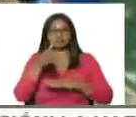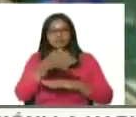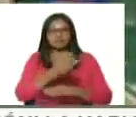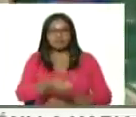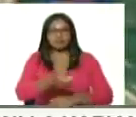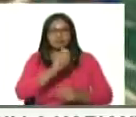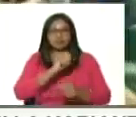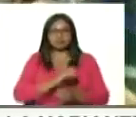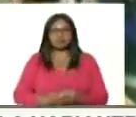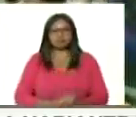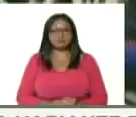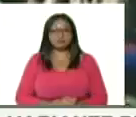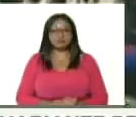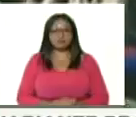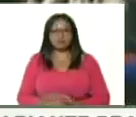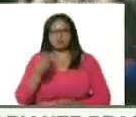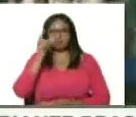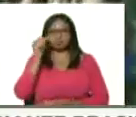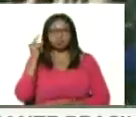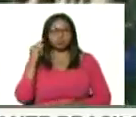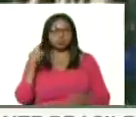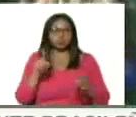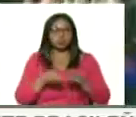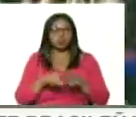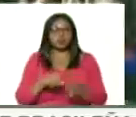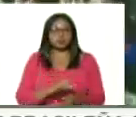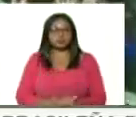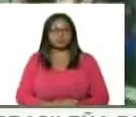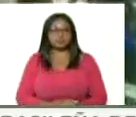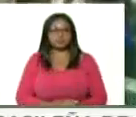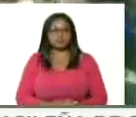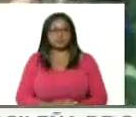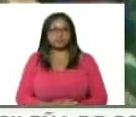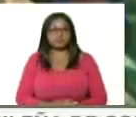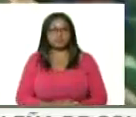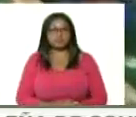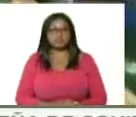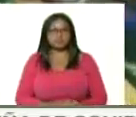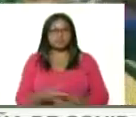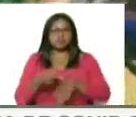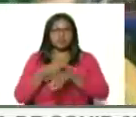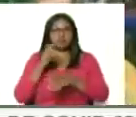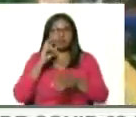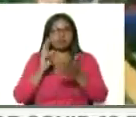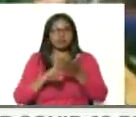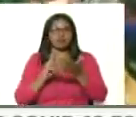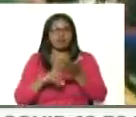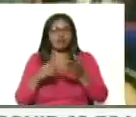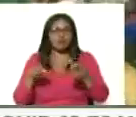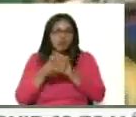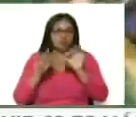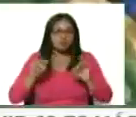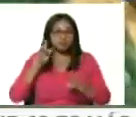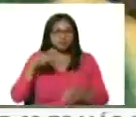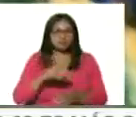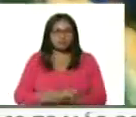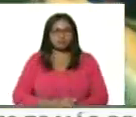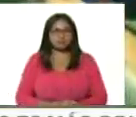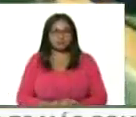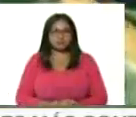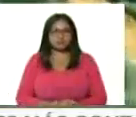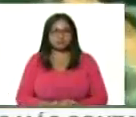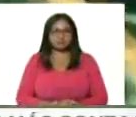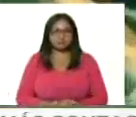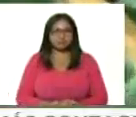comunas de pescadores y pescadoras en la zafra de la sardina, en tiempo real, desde Chacopata, península de